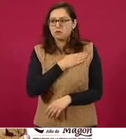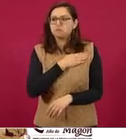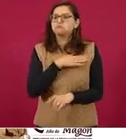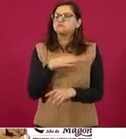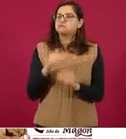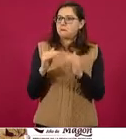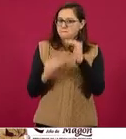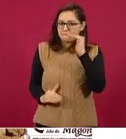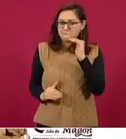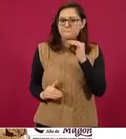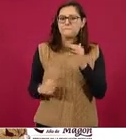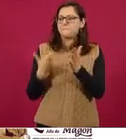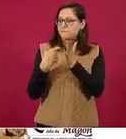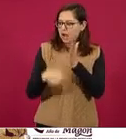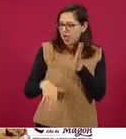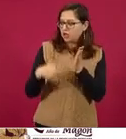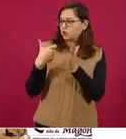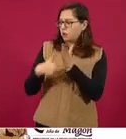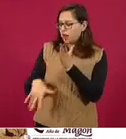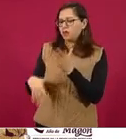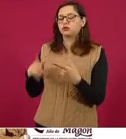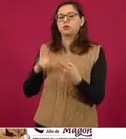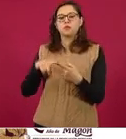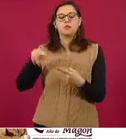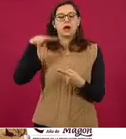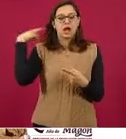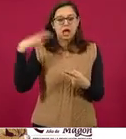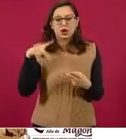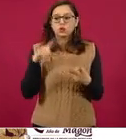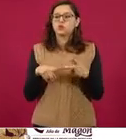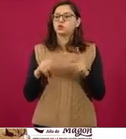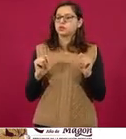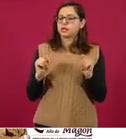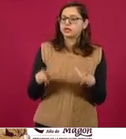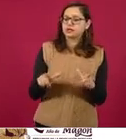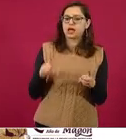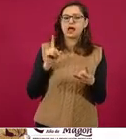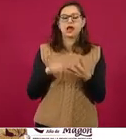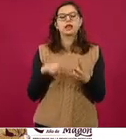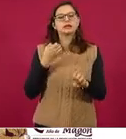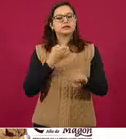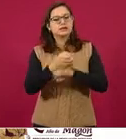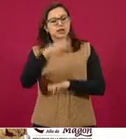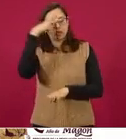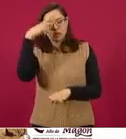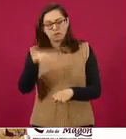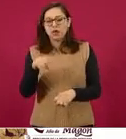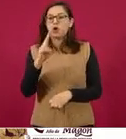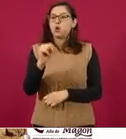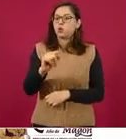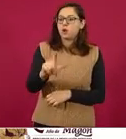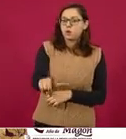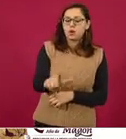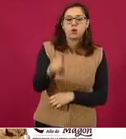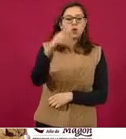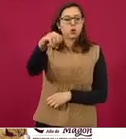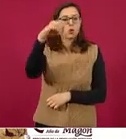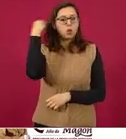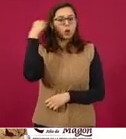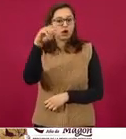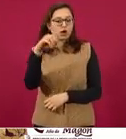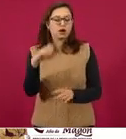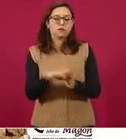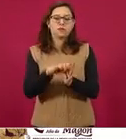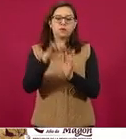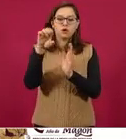lugares: Veracruz, Tlaxcala, el Estado de México, Nuevo León y Oaxaca. Un ejemplo, gas de Oaxaca